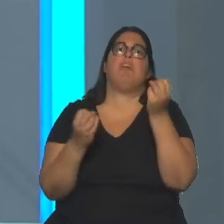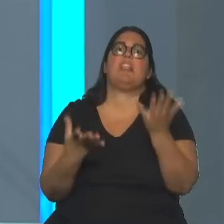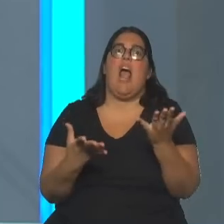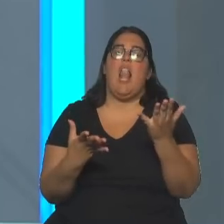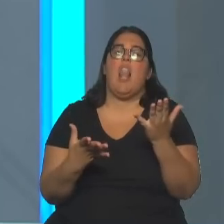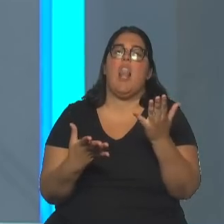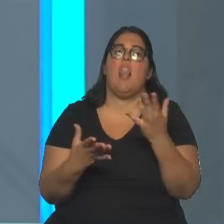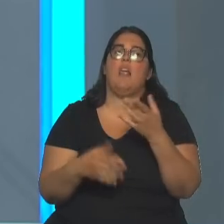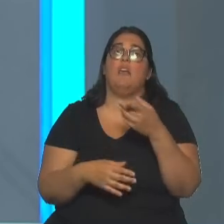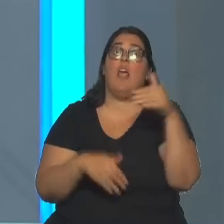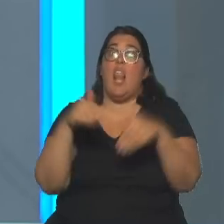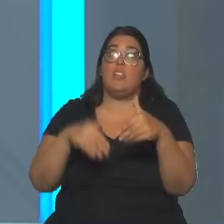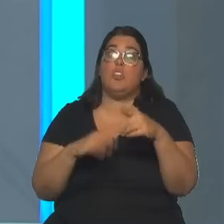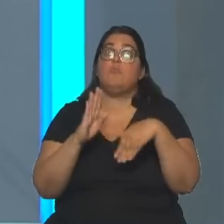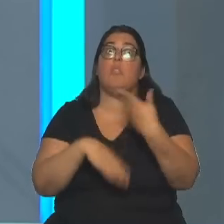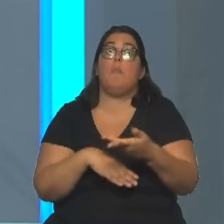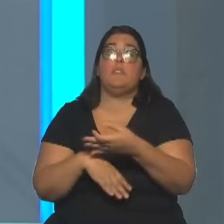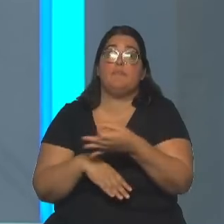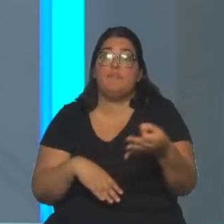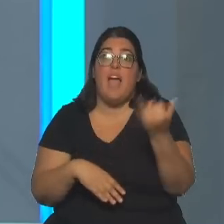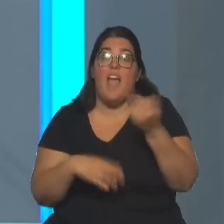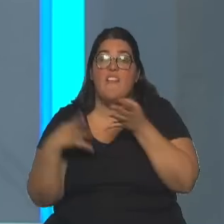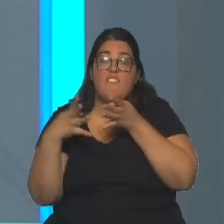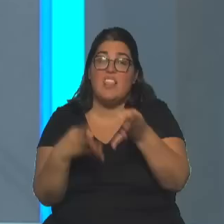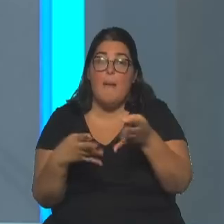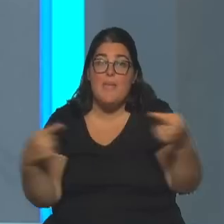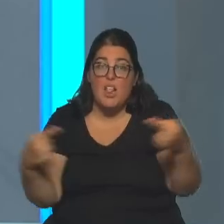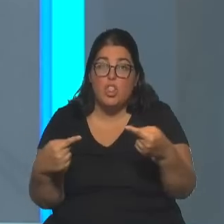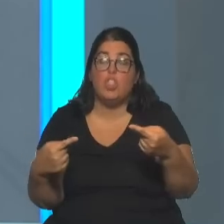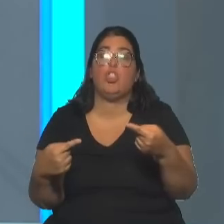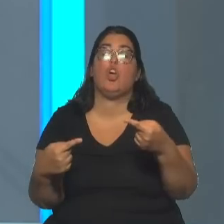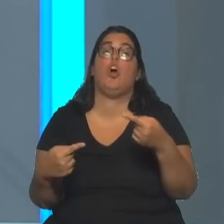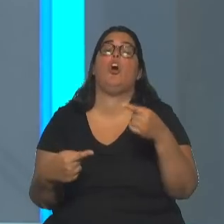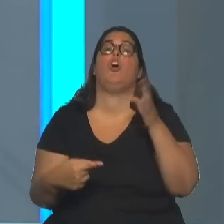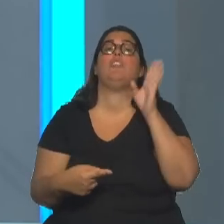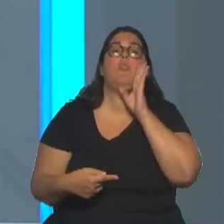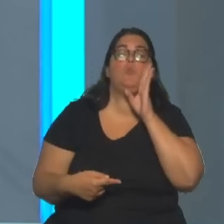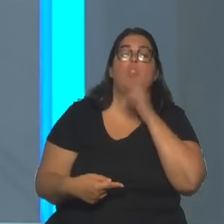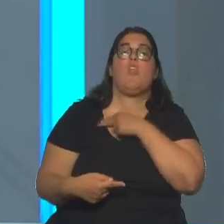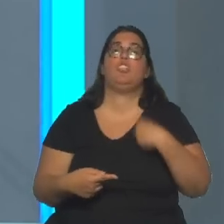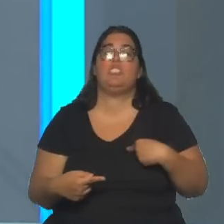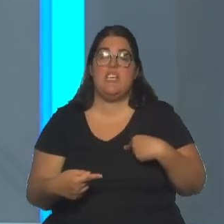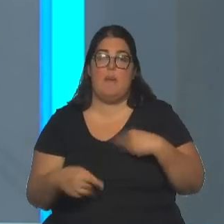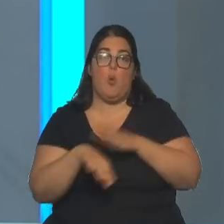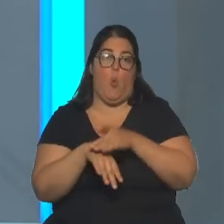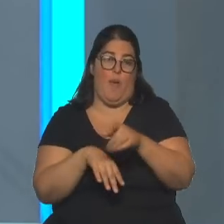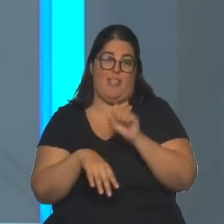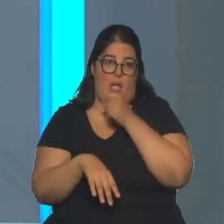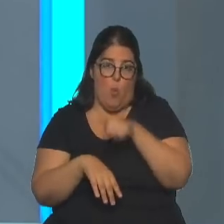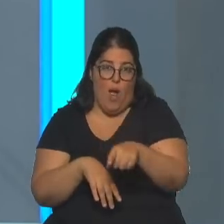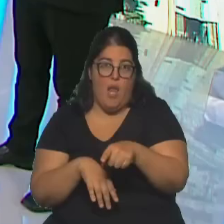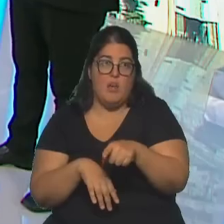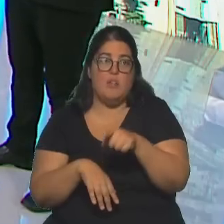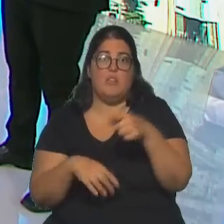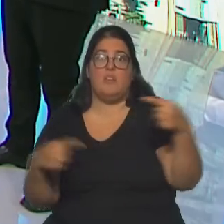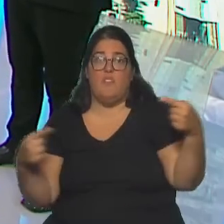en efecto, el enfrentamiento entre China y Estados Unidos por Taiwán es o no